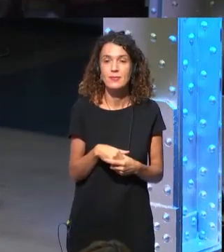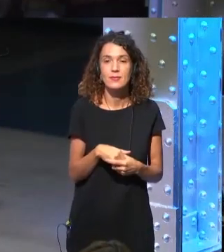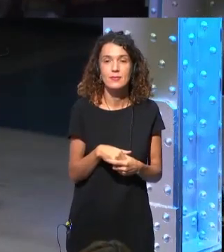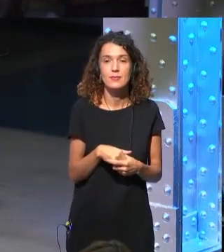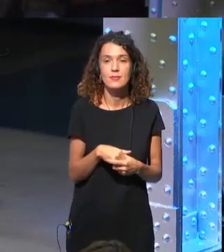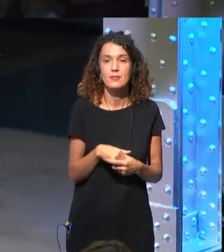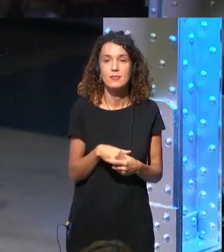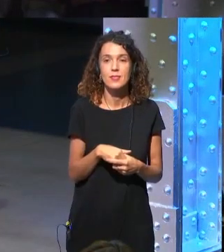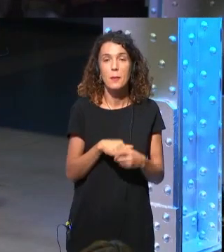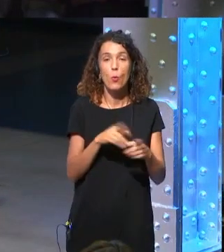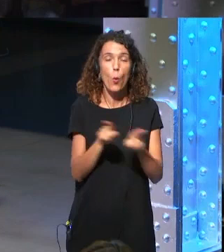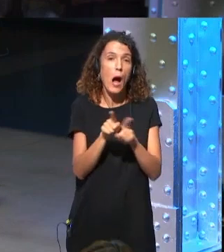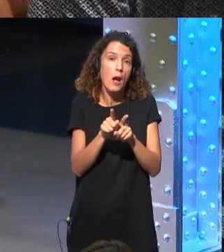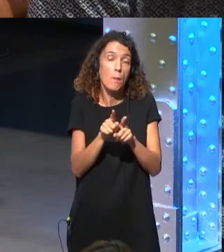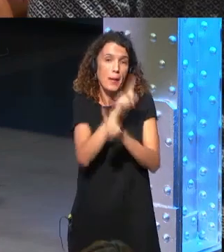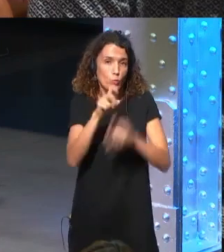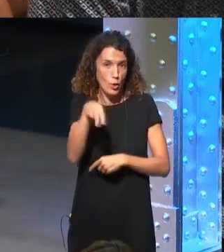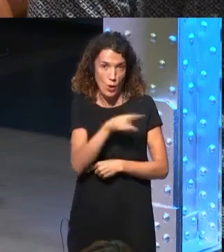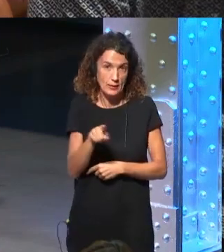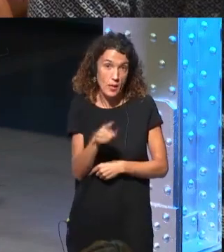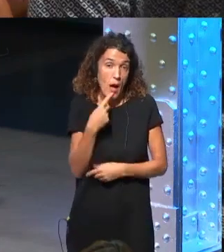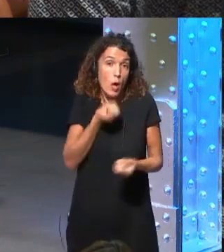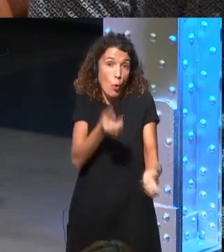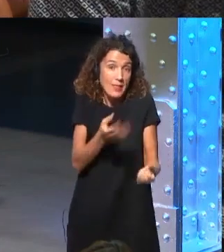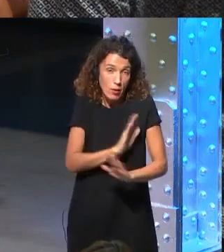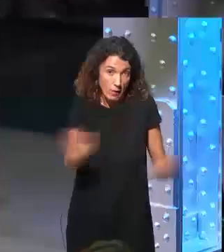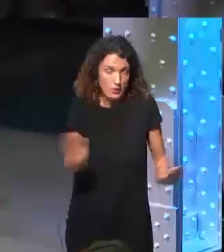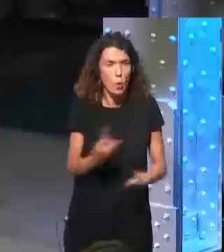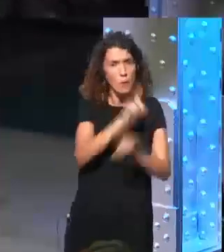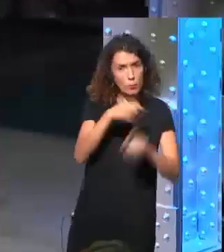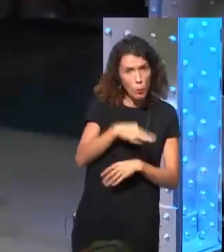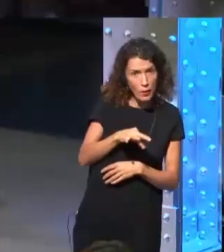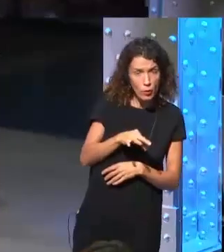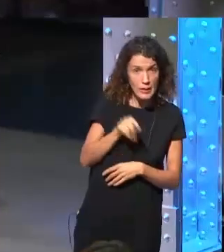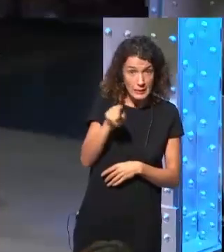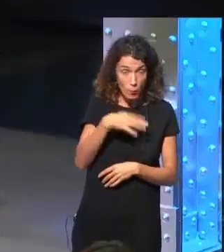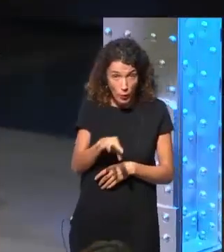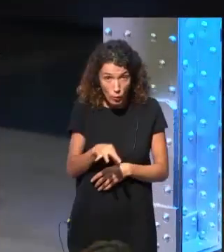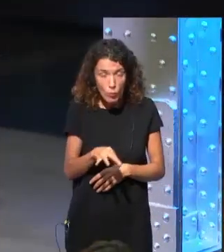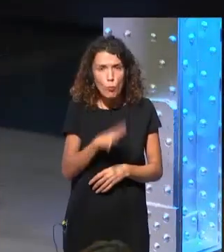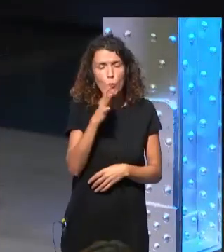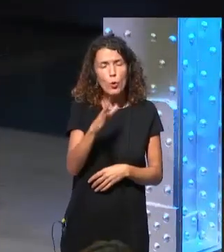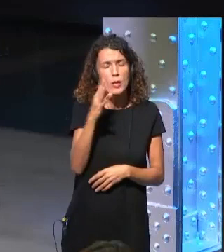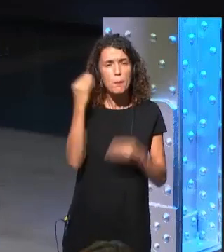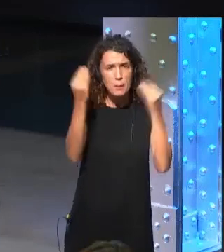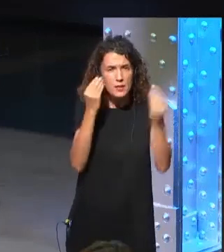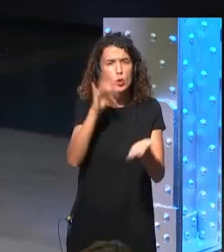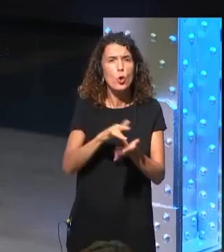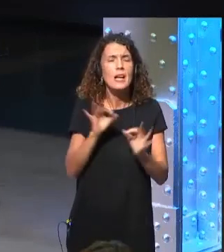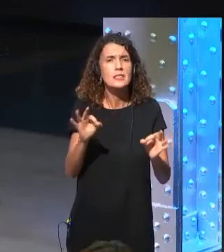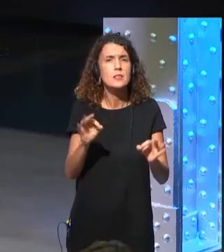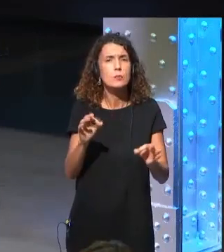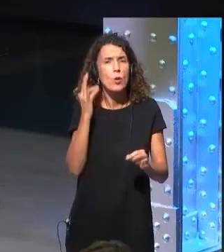No es una pregunta, era simplemente una observación. ¿Puedo hacerte una pregunta a ti? ¿Por qué crees que pasa